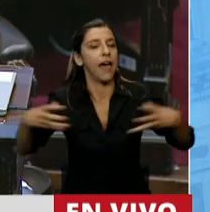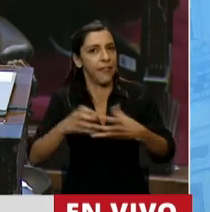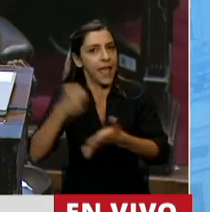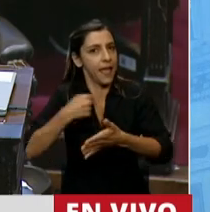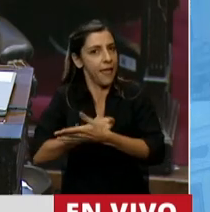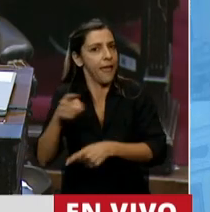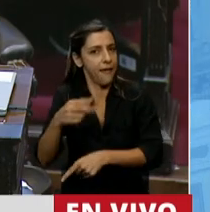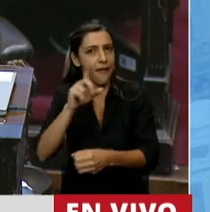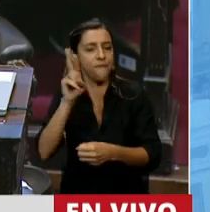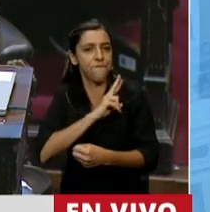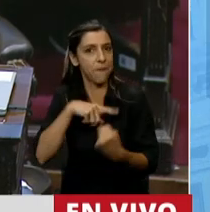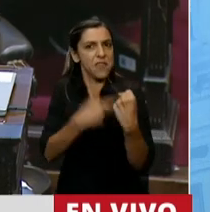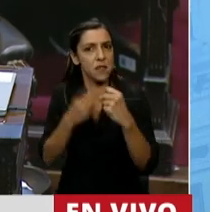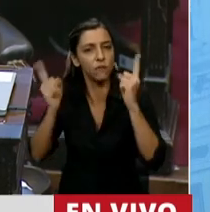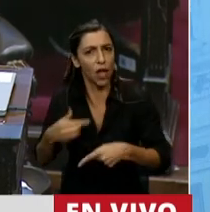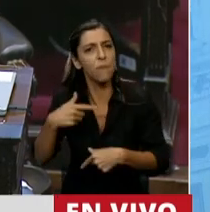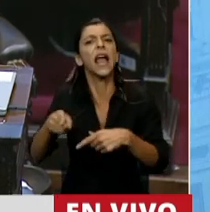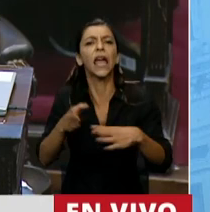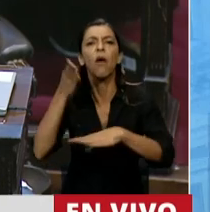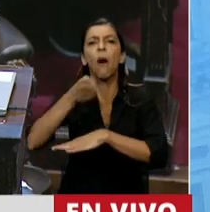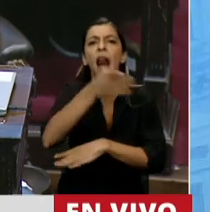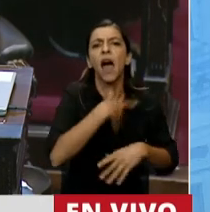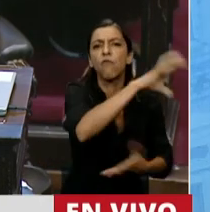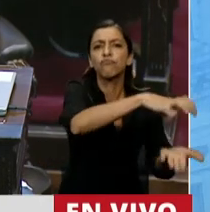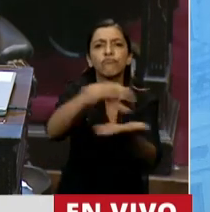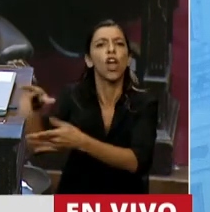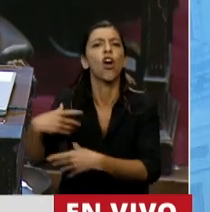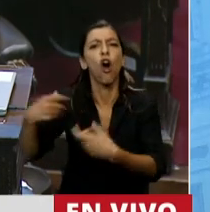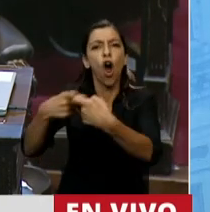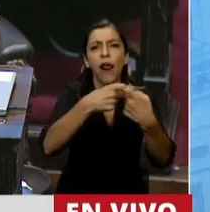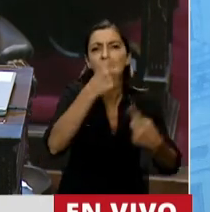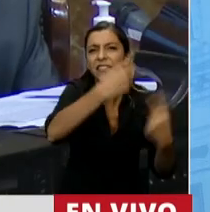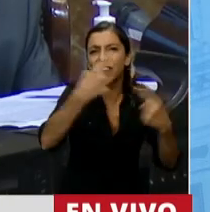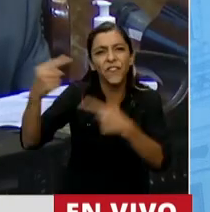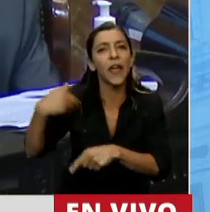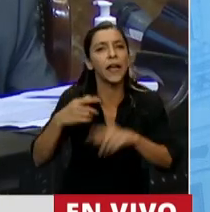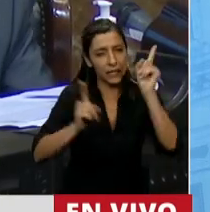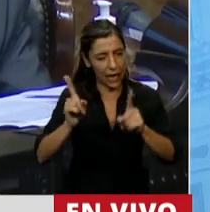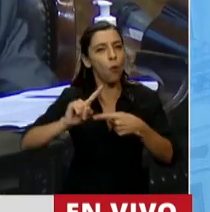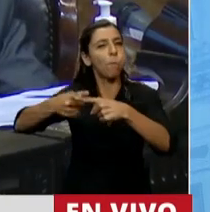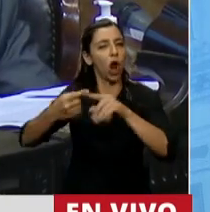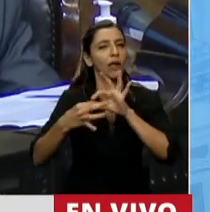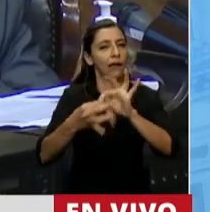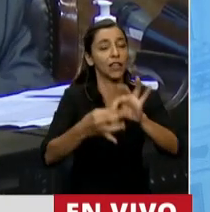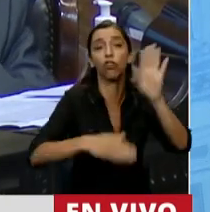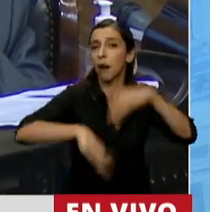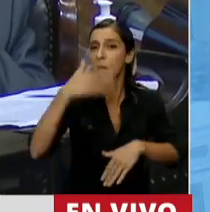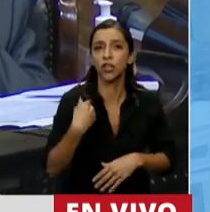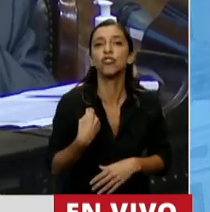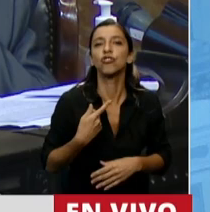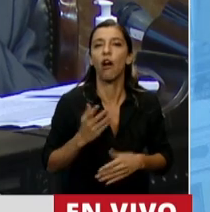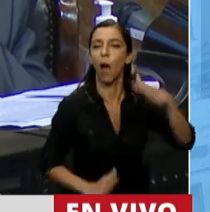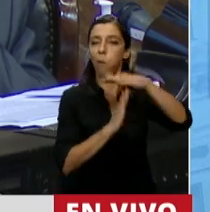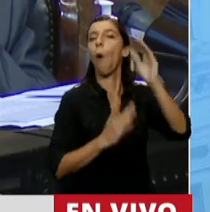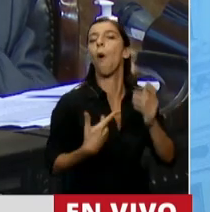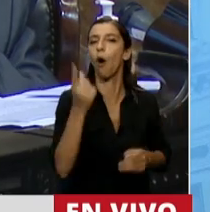organizaciones, presidente, ya termino, que se meten en las organizaciones políticas que son habitualmente conducidas por varones y dan la pelea desde ahí